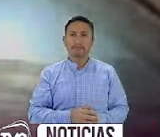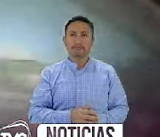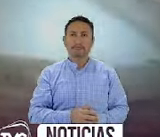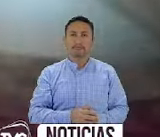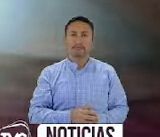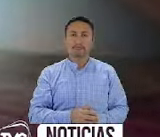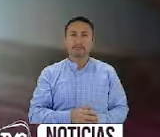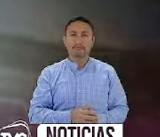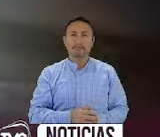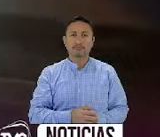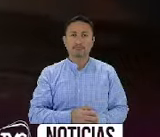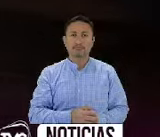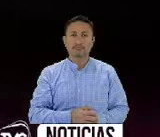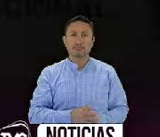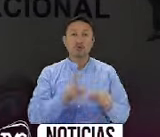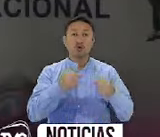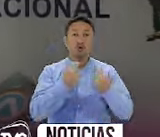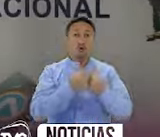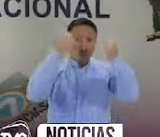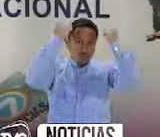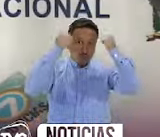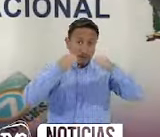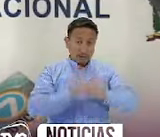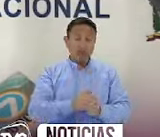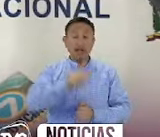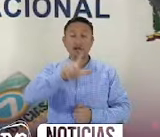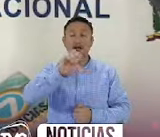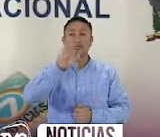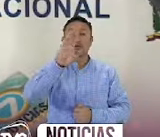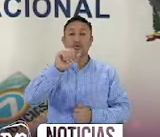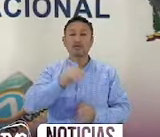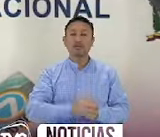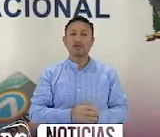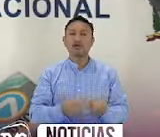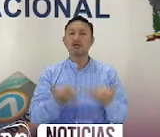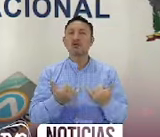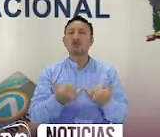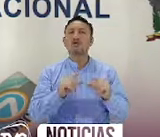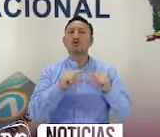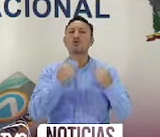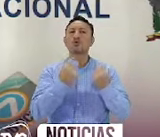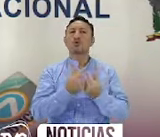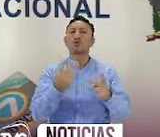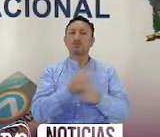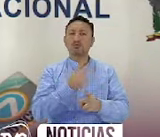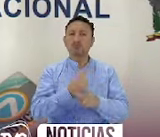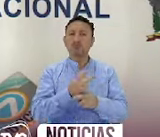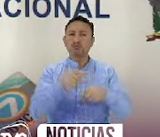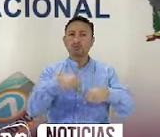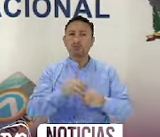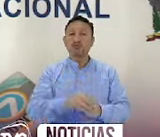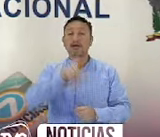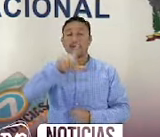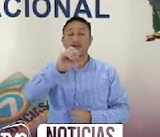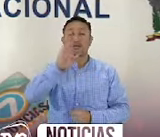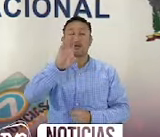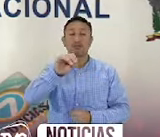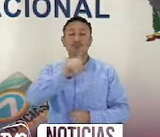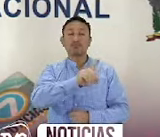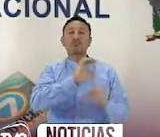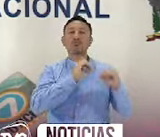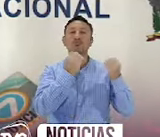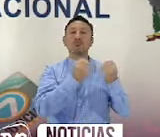grupo terrorista, dejando como resultado la desarticulación de un grupo armado organizado, Los Lobos. Esta organización, conformada por